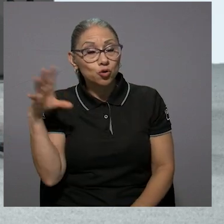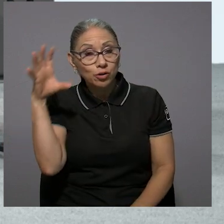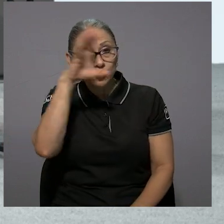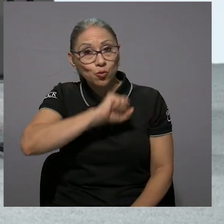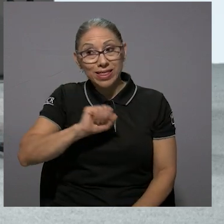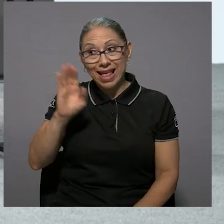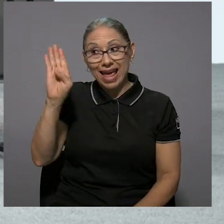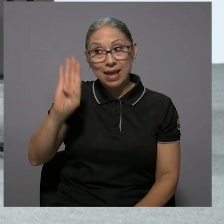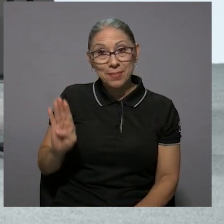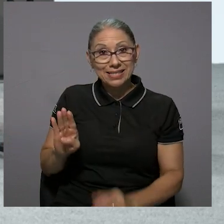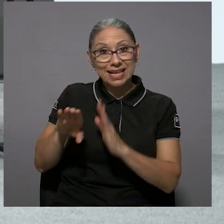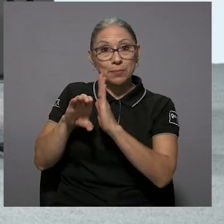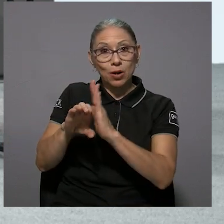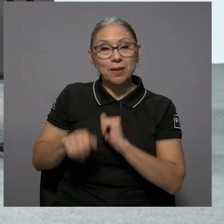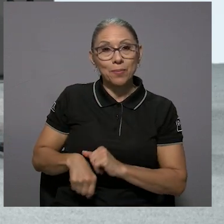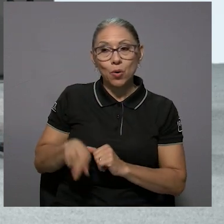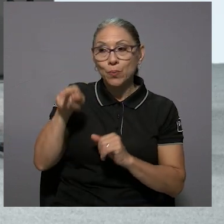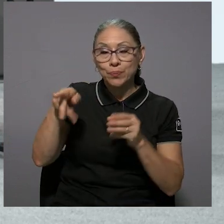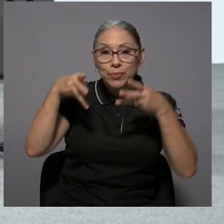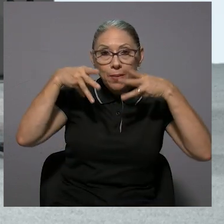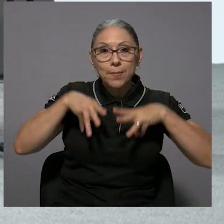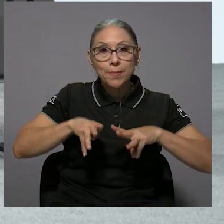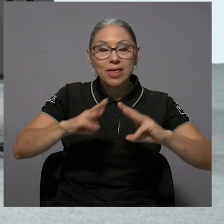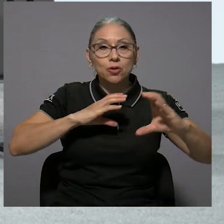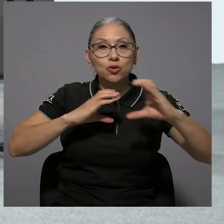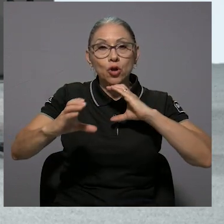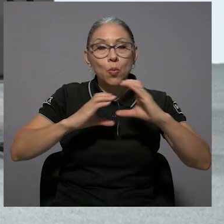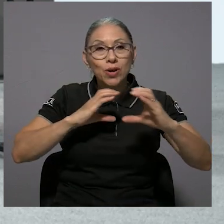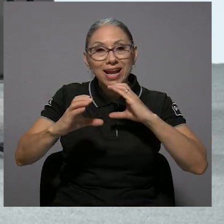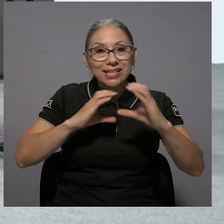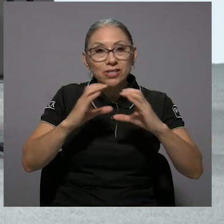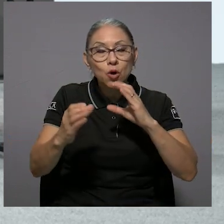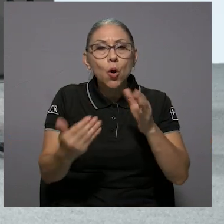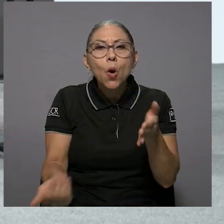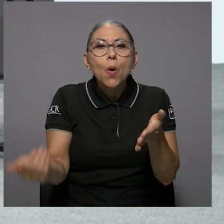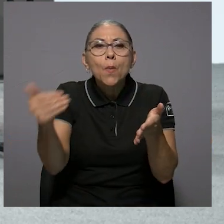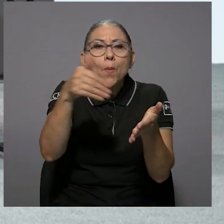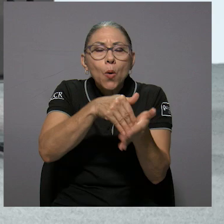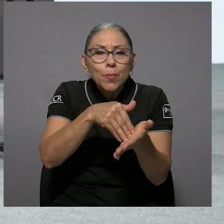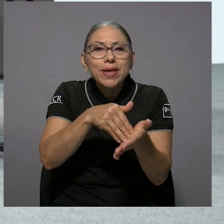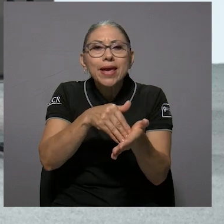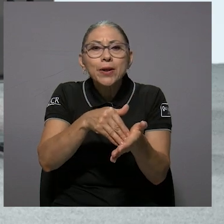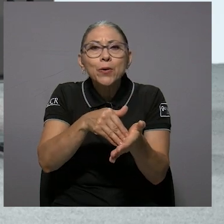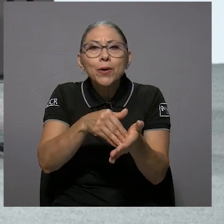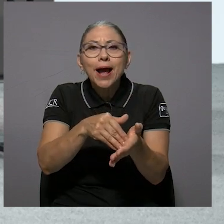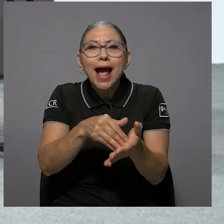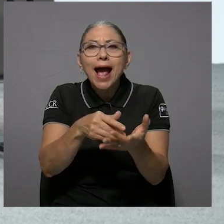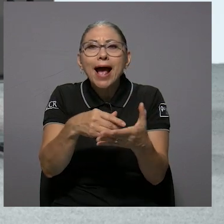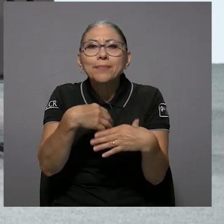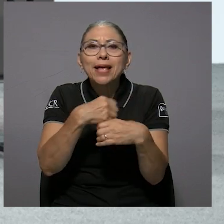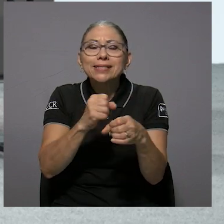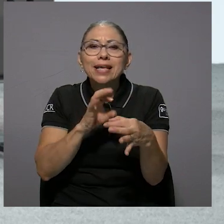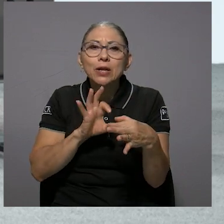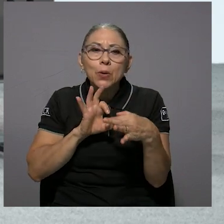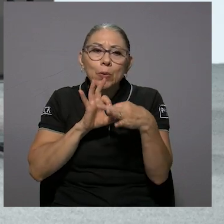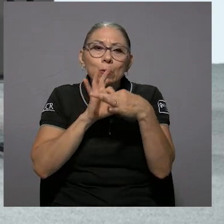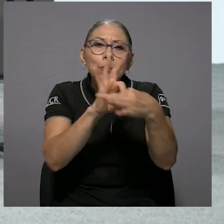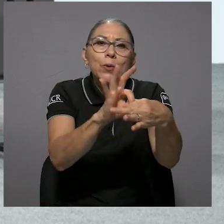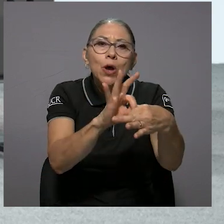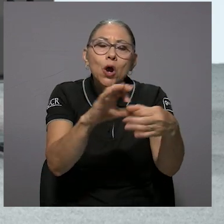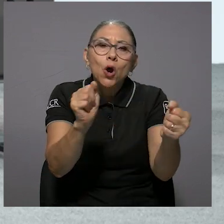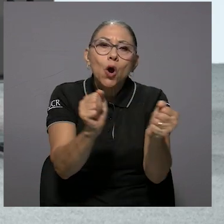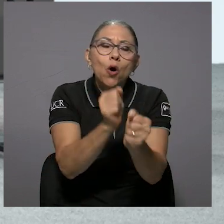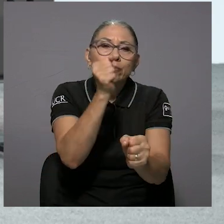ejemplo, en Brasil, que los medios de comunicación volvieron a crear este ligamen con el